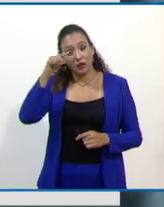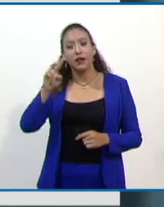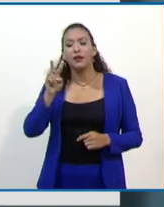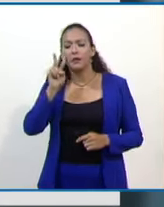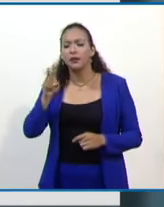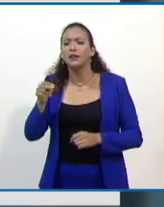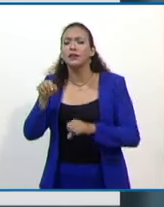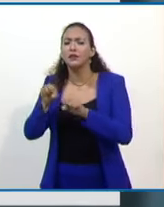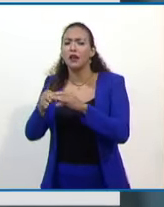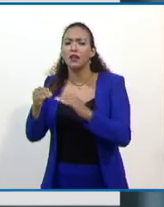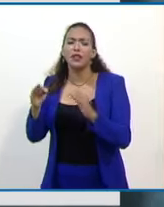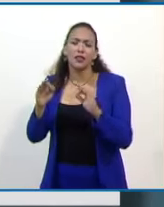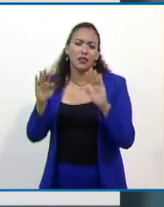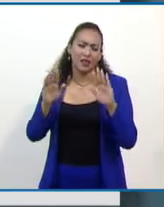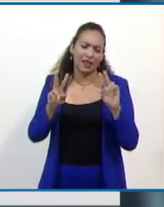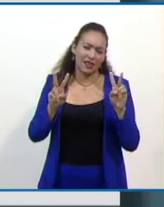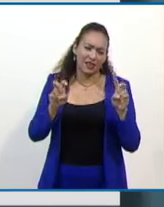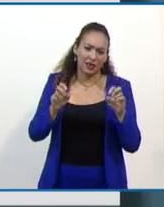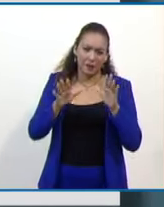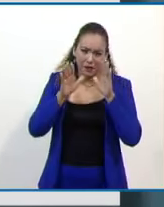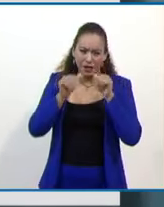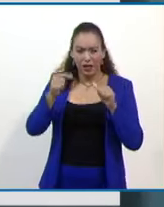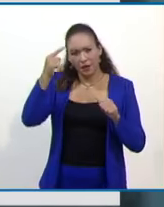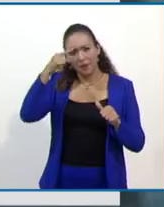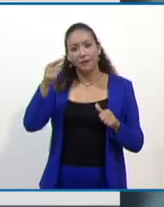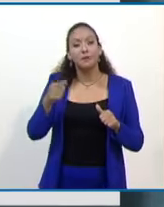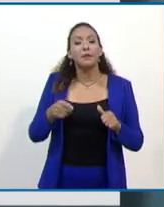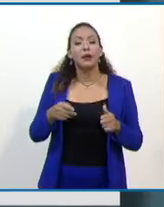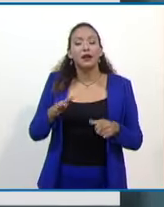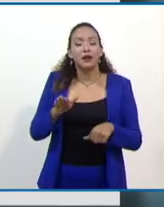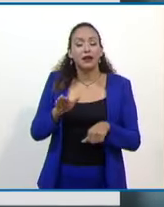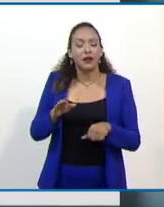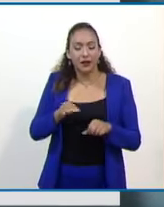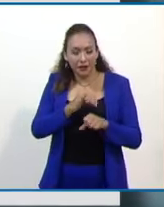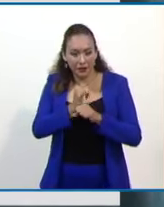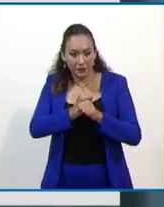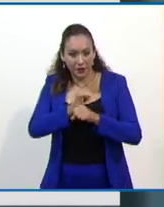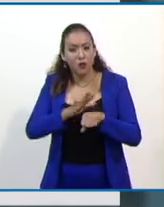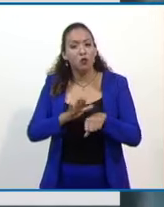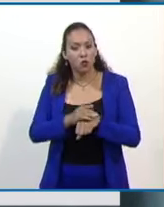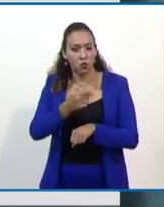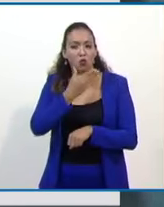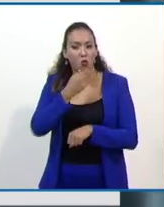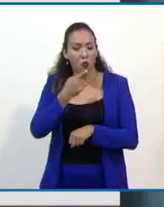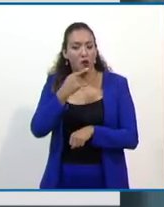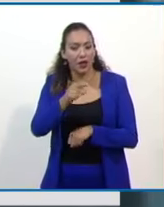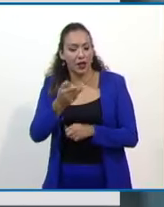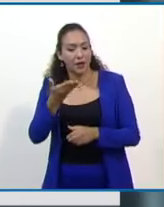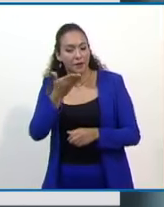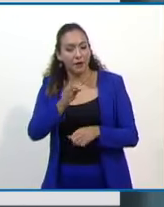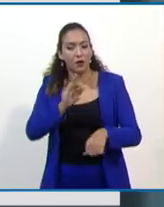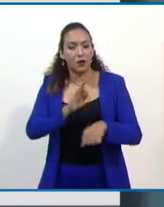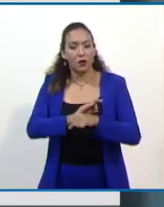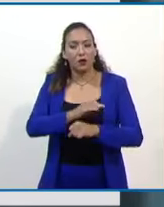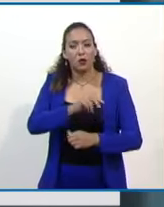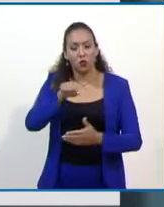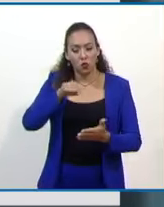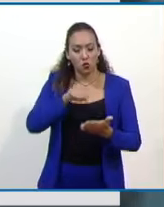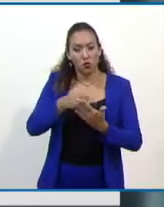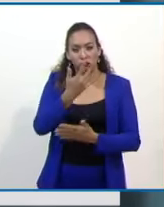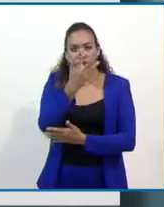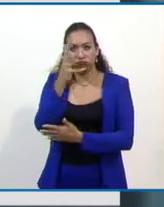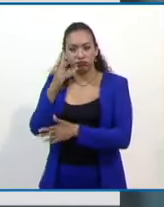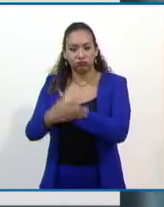unitarios agrarios para conocer de la nulidad promovida por un ejidatario contra el decreto por el que se declara área natural protegida